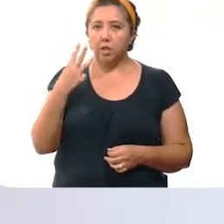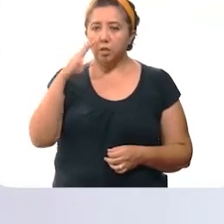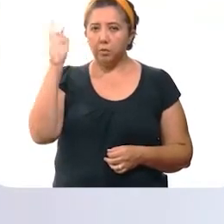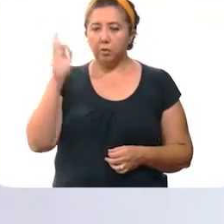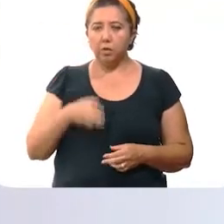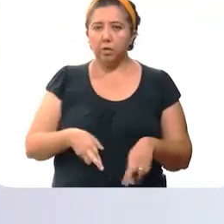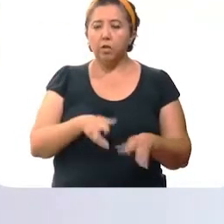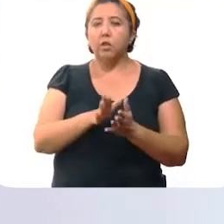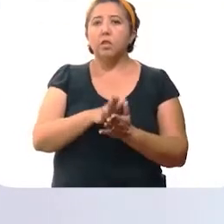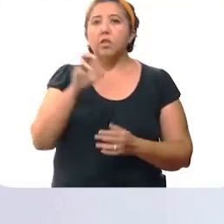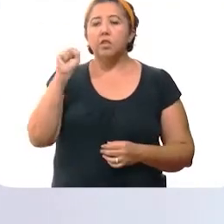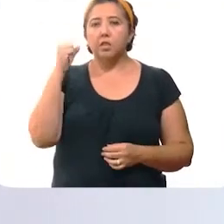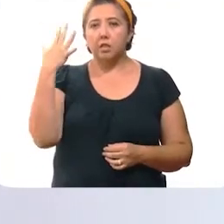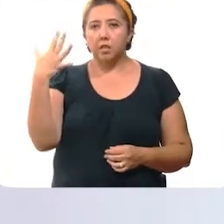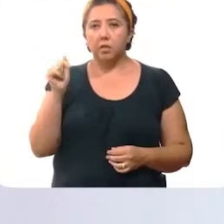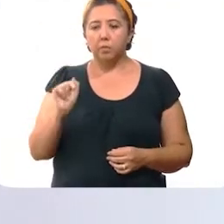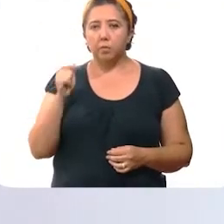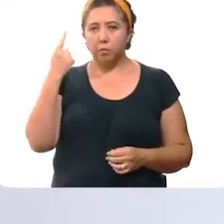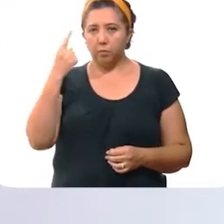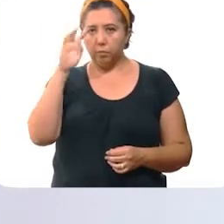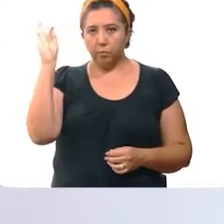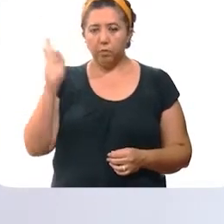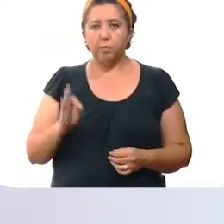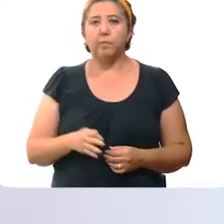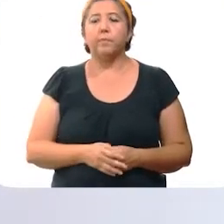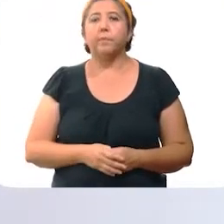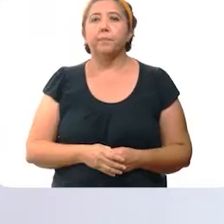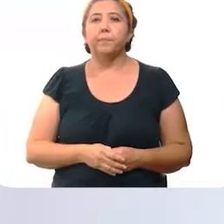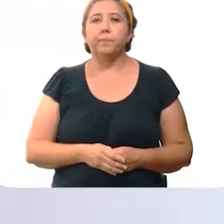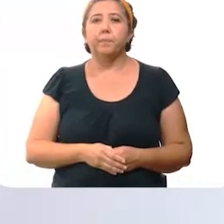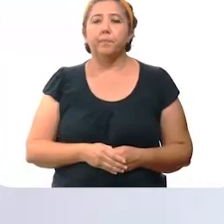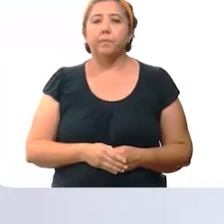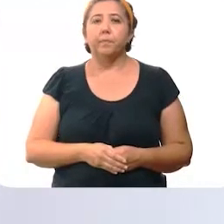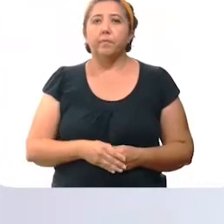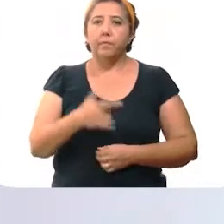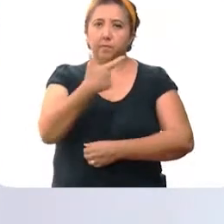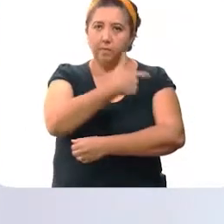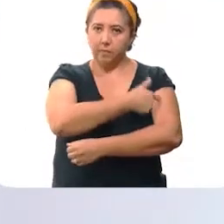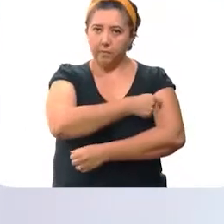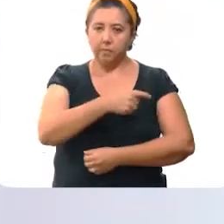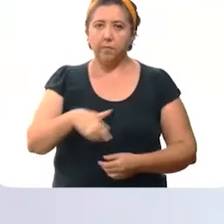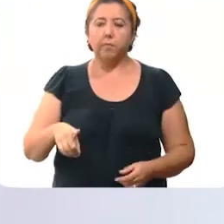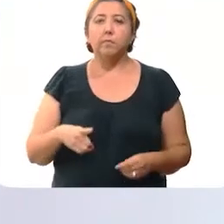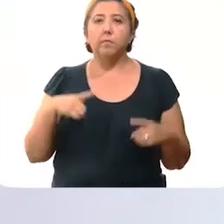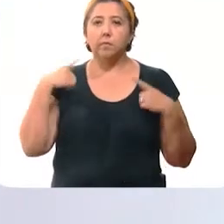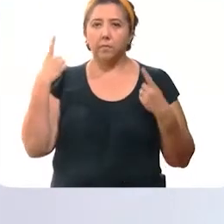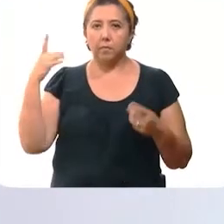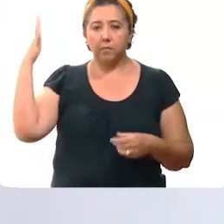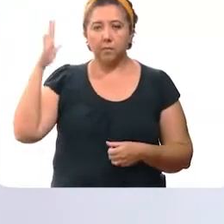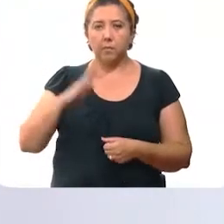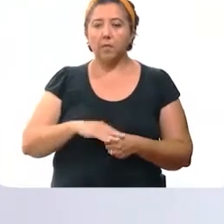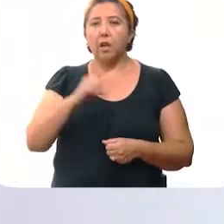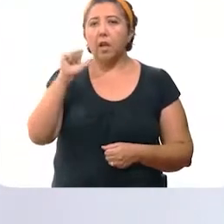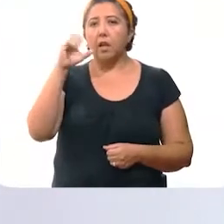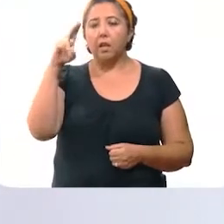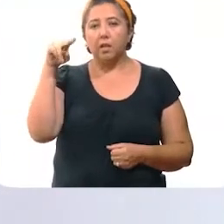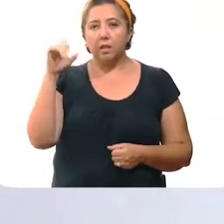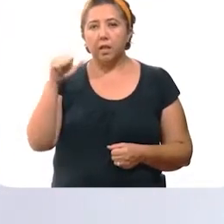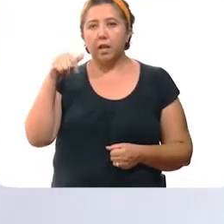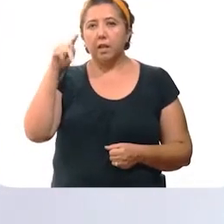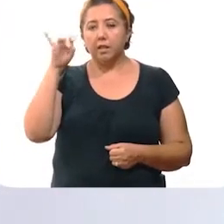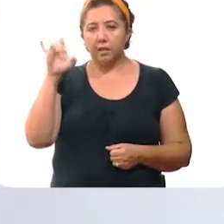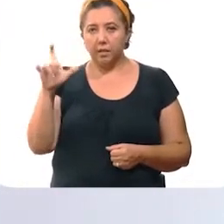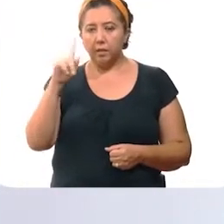69.3% y Río Lagarto 65.1%. Las vacunas que fueron destinadas a adultos mayores de Acanqué,